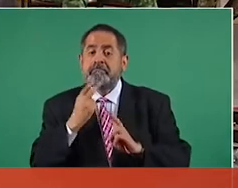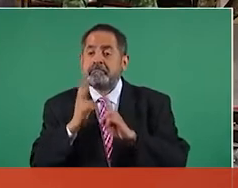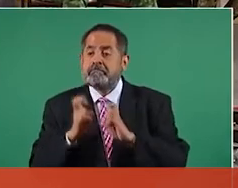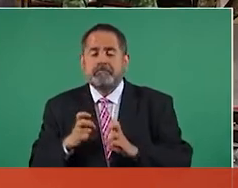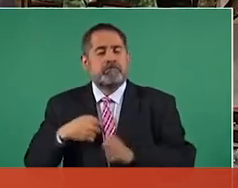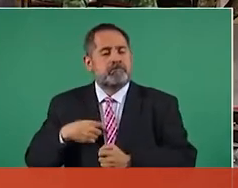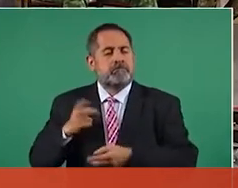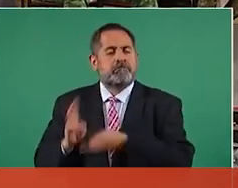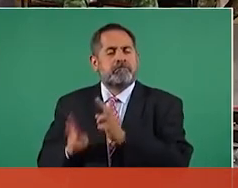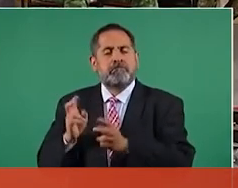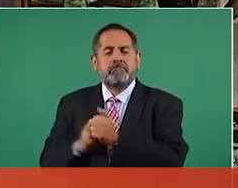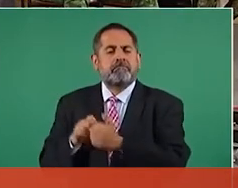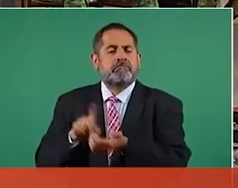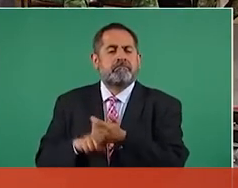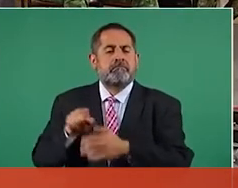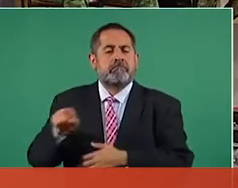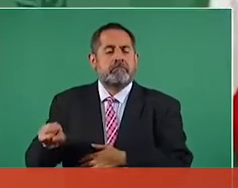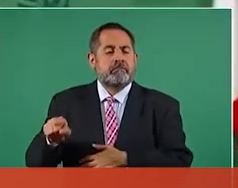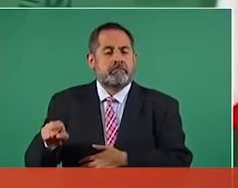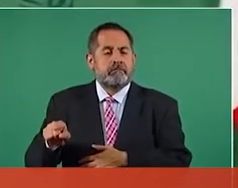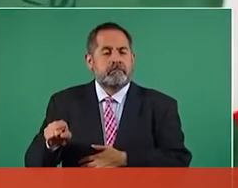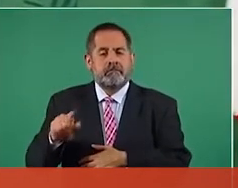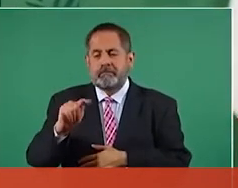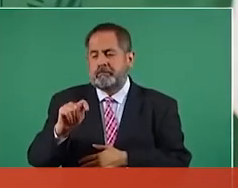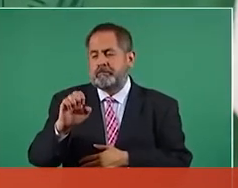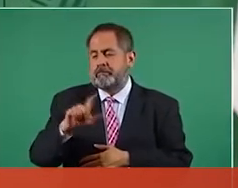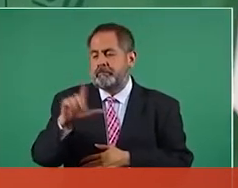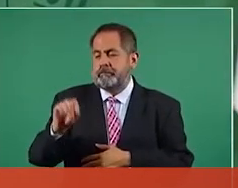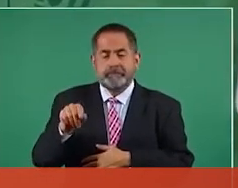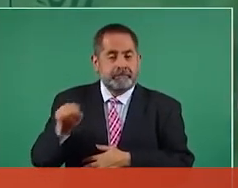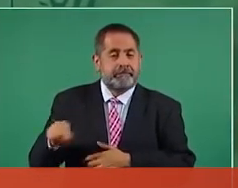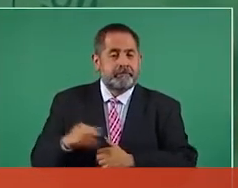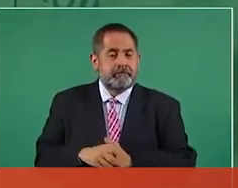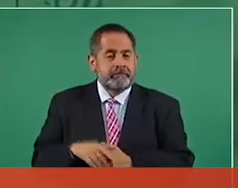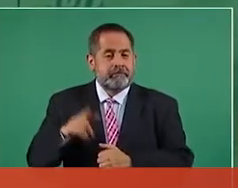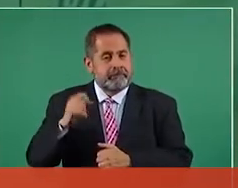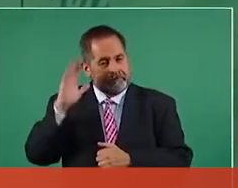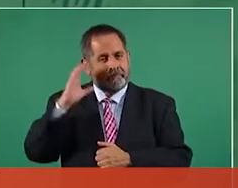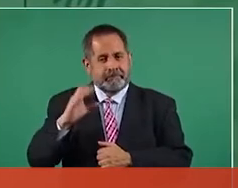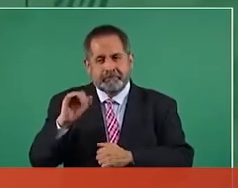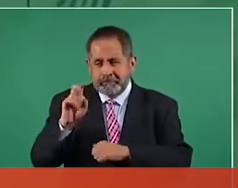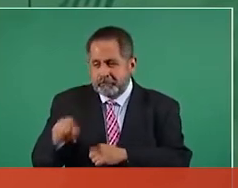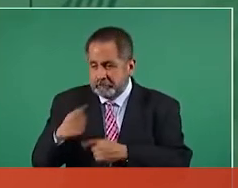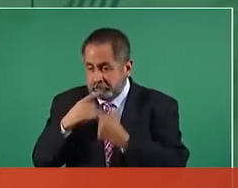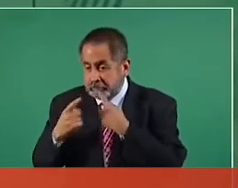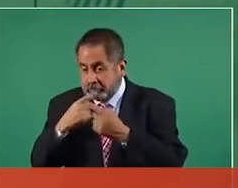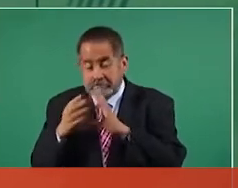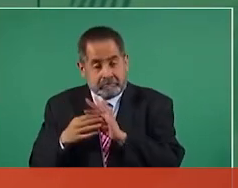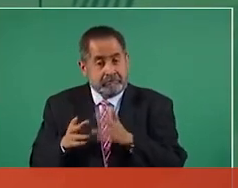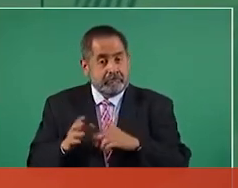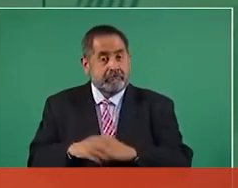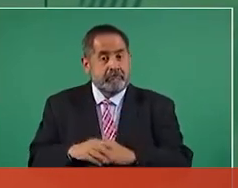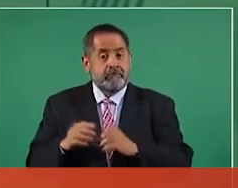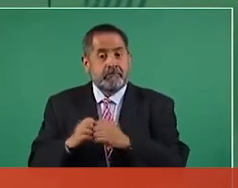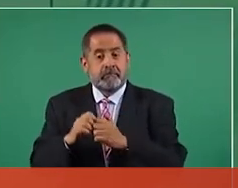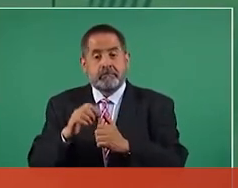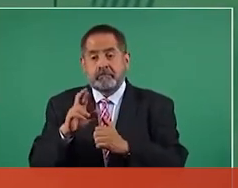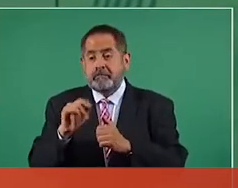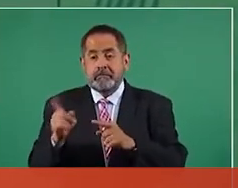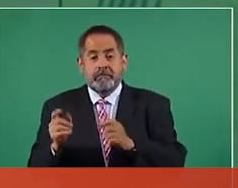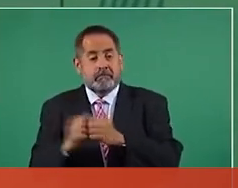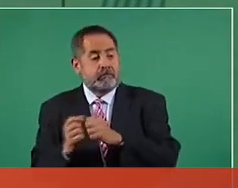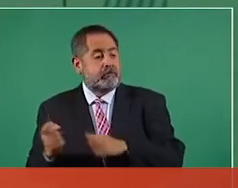una plática de Tello, que era el del CISEN, con